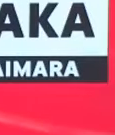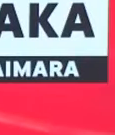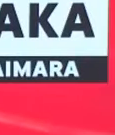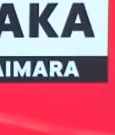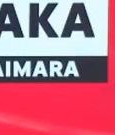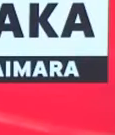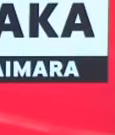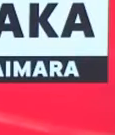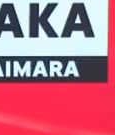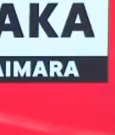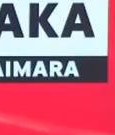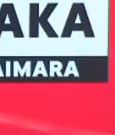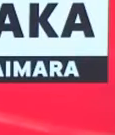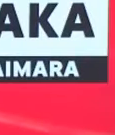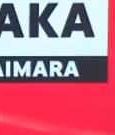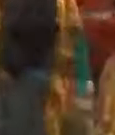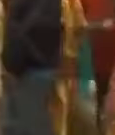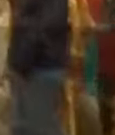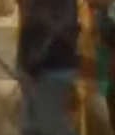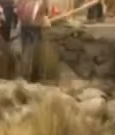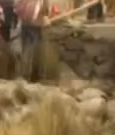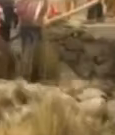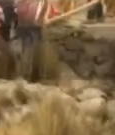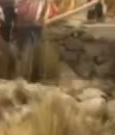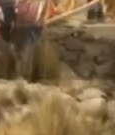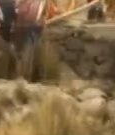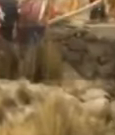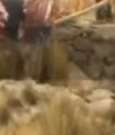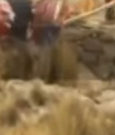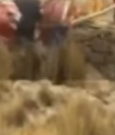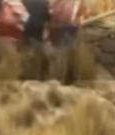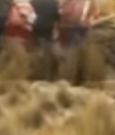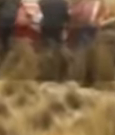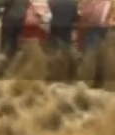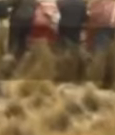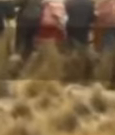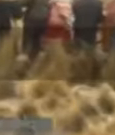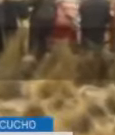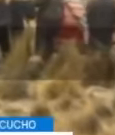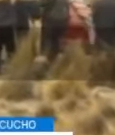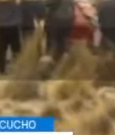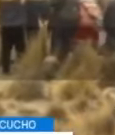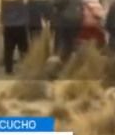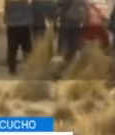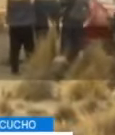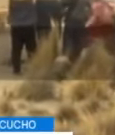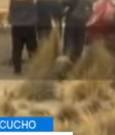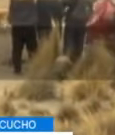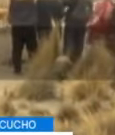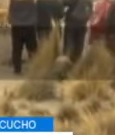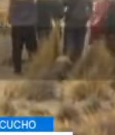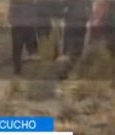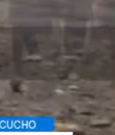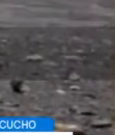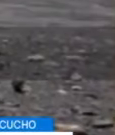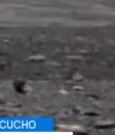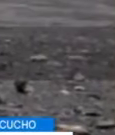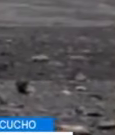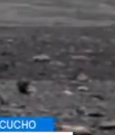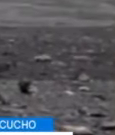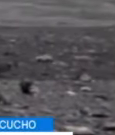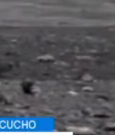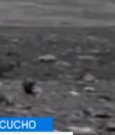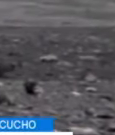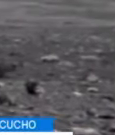Doscientas vicuñas fueron sacrificadas. Ayacucho, sulka, suyo, checaro, ponintapajani. Curjabatín, ya, papataka, wadiwawana,